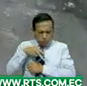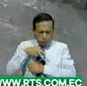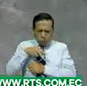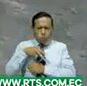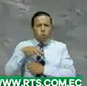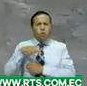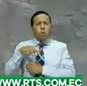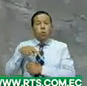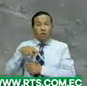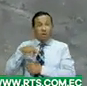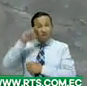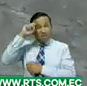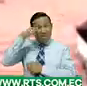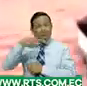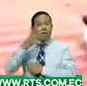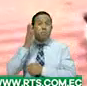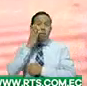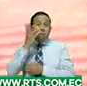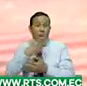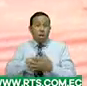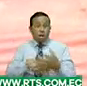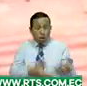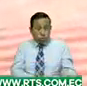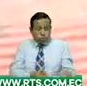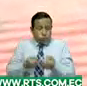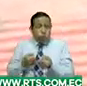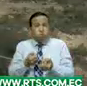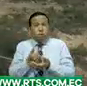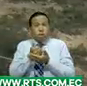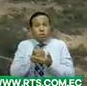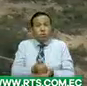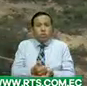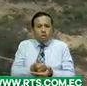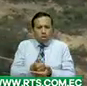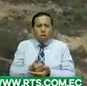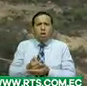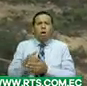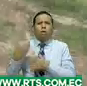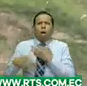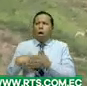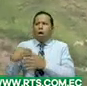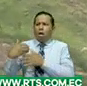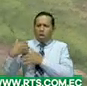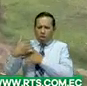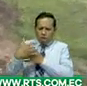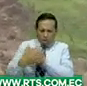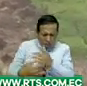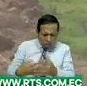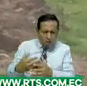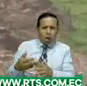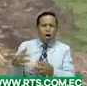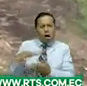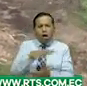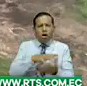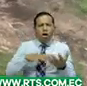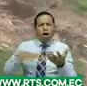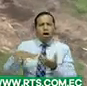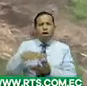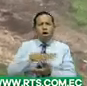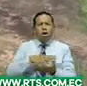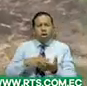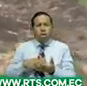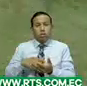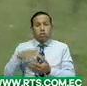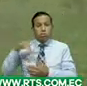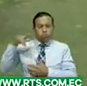hijo milagrosamente con vida, prácticamente fue borrado del mapa. El sobrevuelo ayudó para